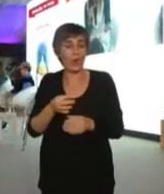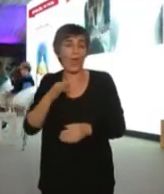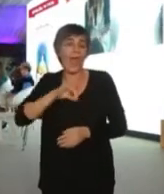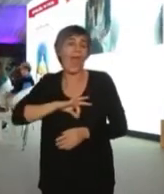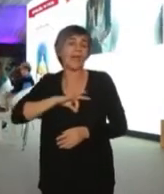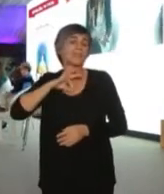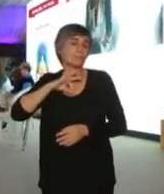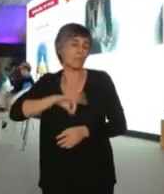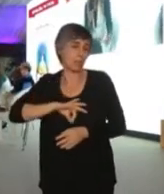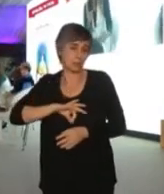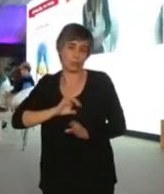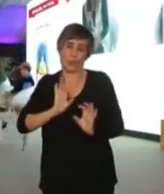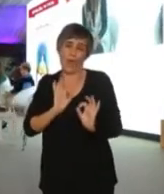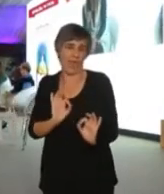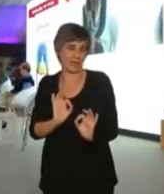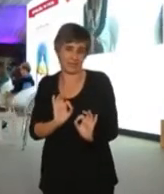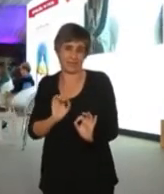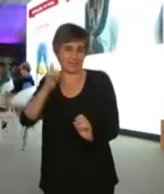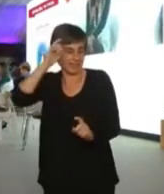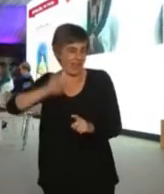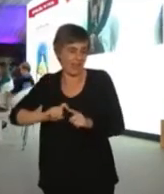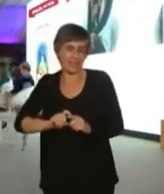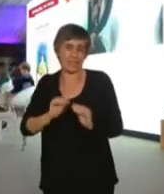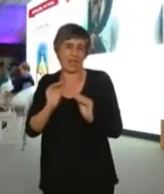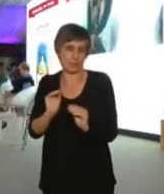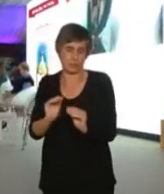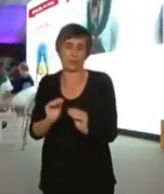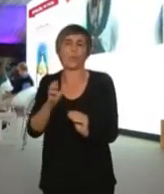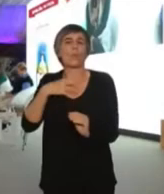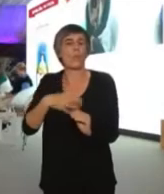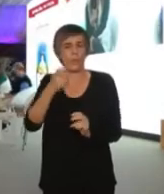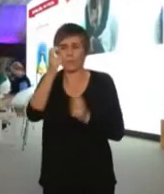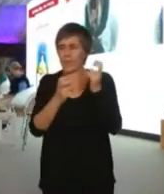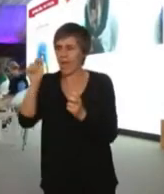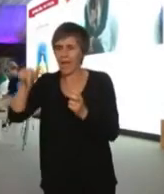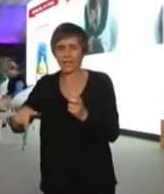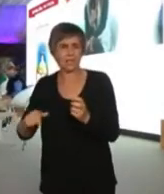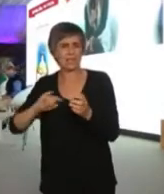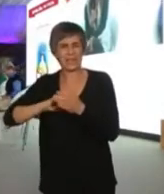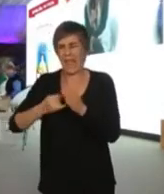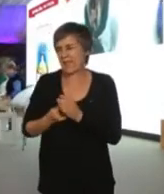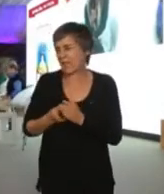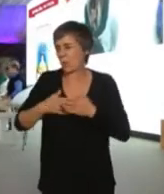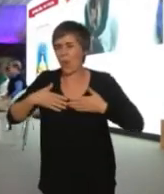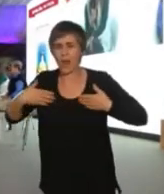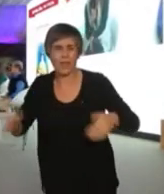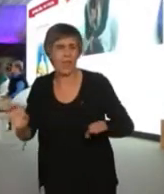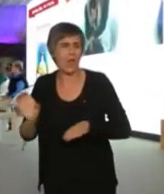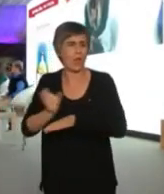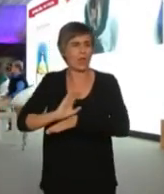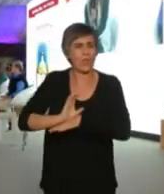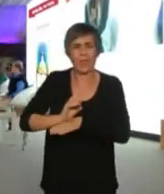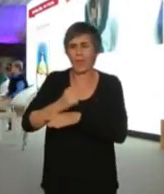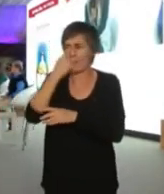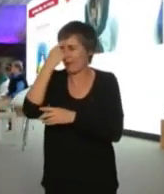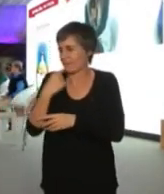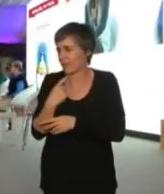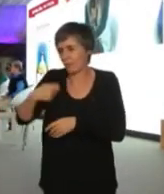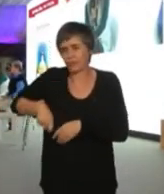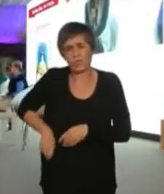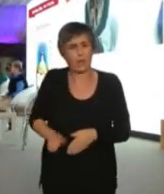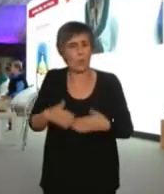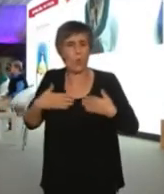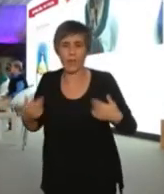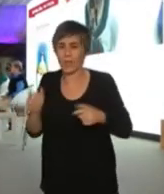poidan achegarse ata aquí a todas as técnicas, concelleiras, todos os perfis e todas as mulleres que queiran